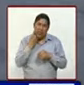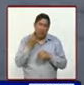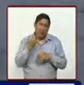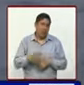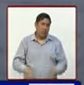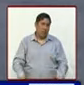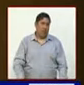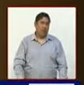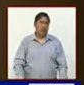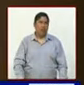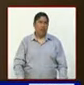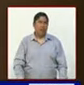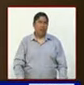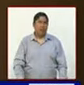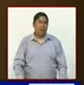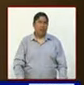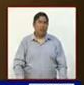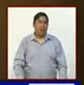semanas.